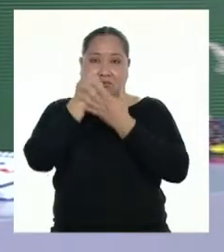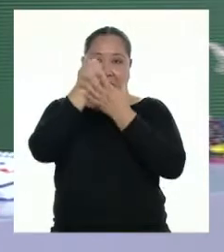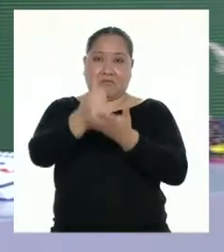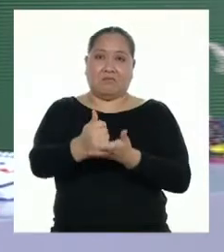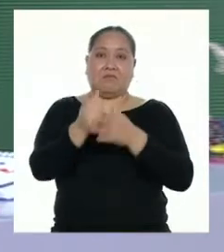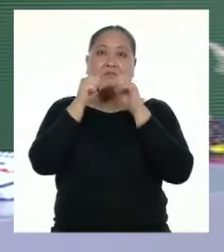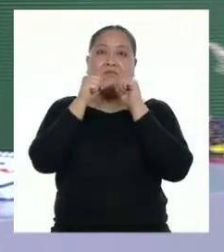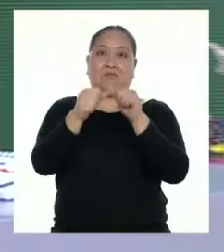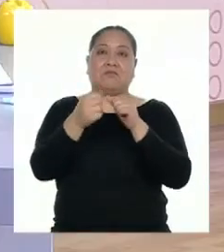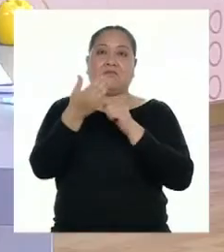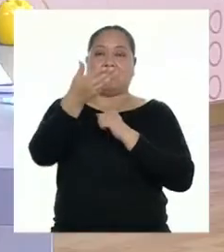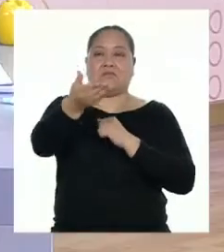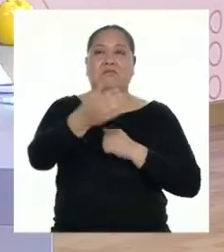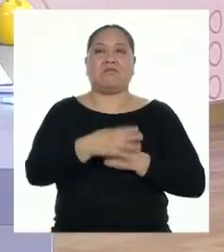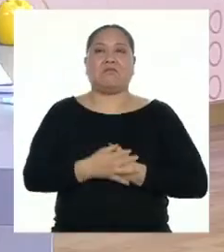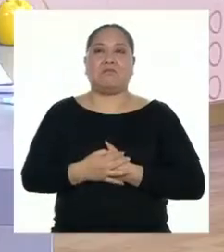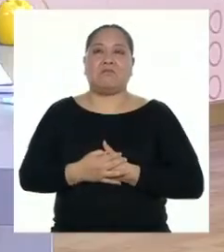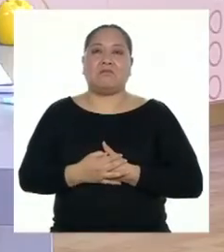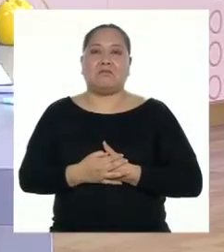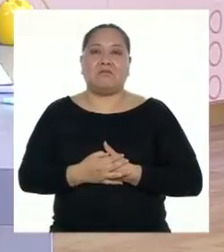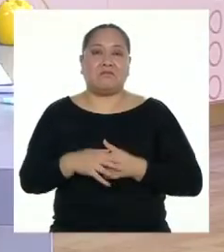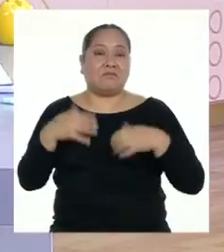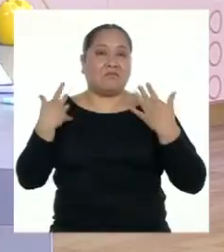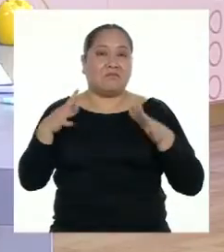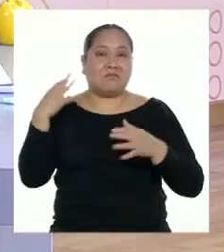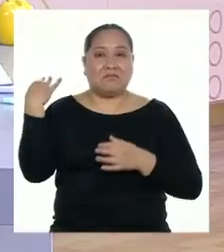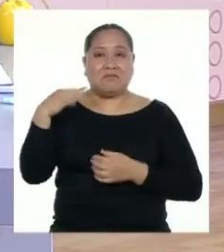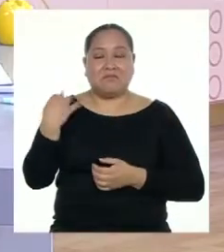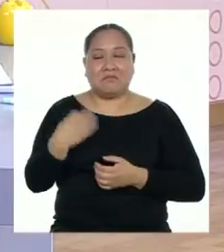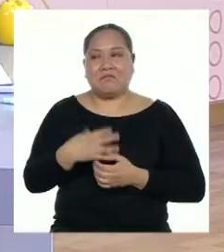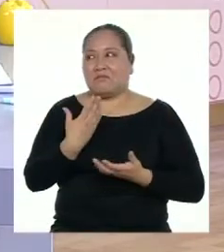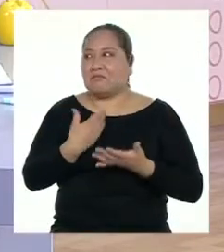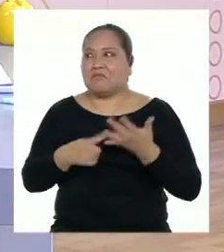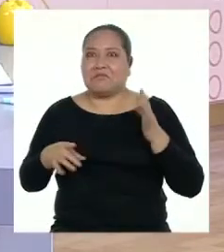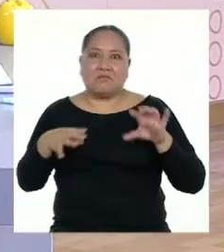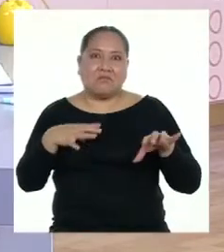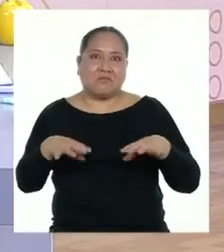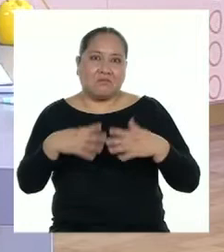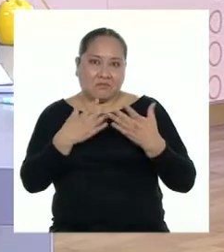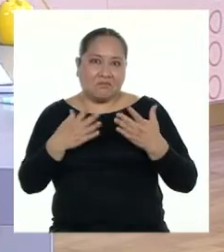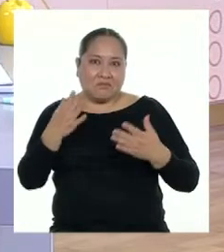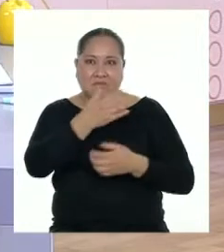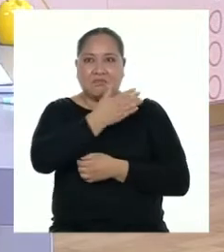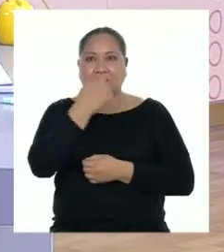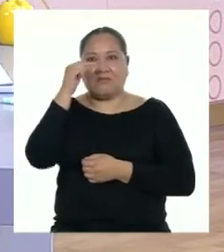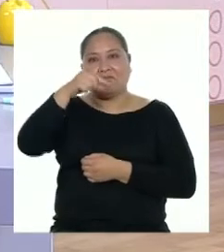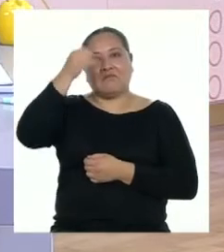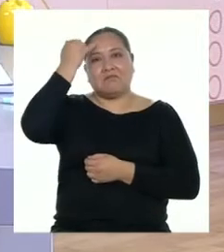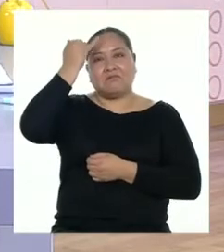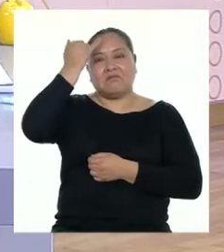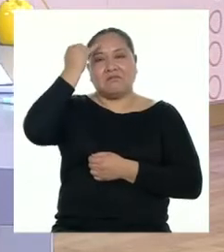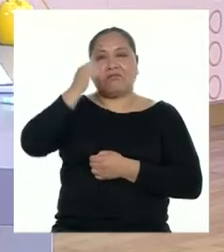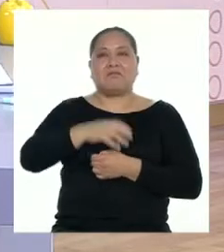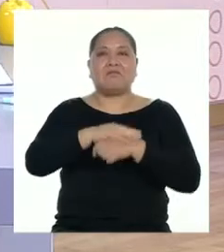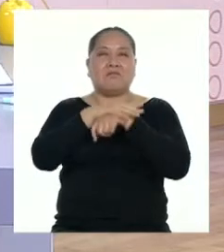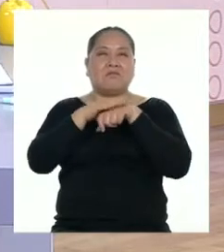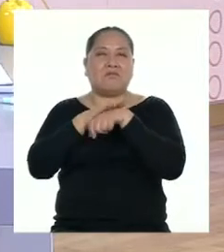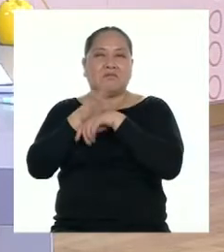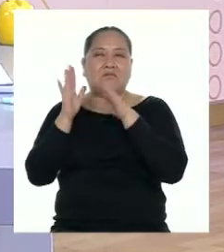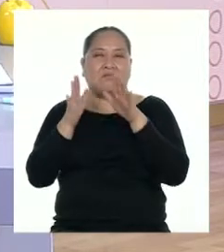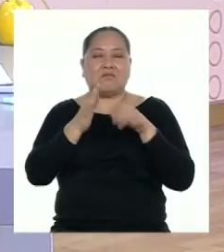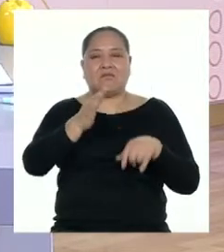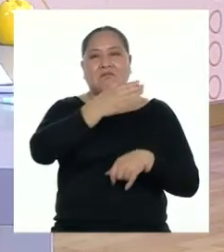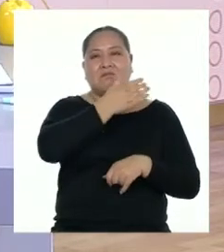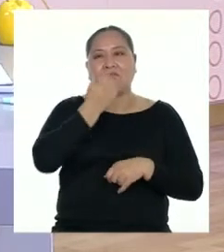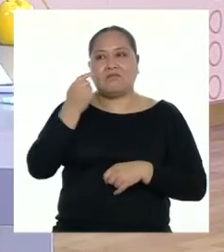seguir adelante. Y es que siempre podemos hacer algo para mejorar. Esa fue la idea de nuestro plan de mejora, identificar